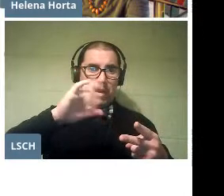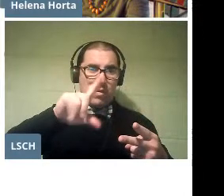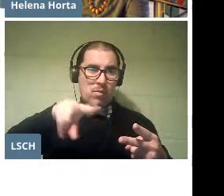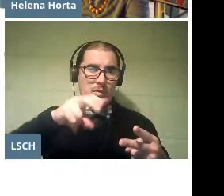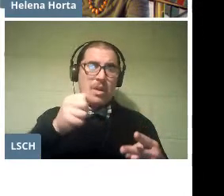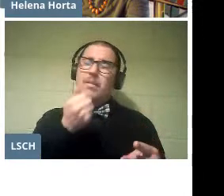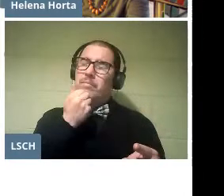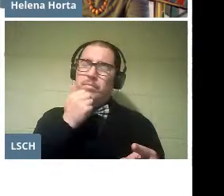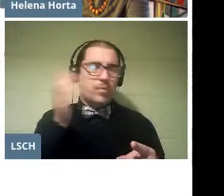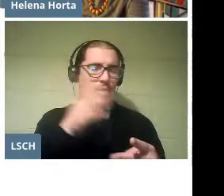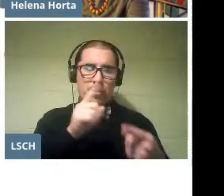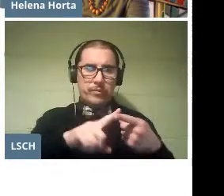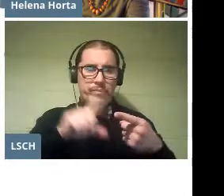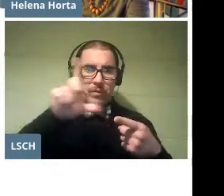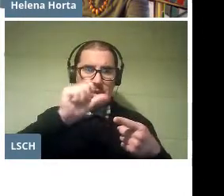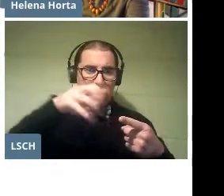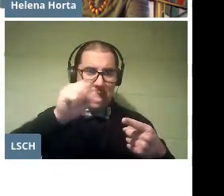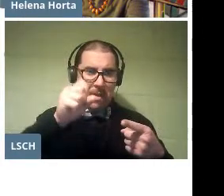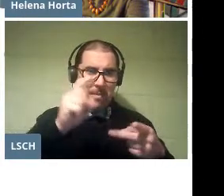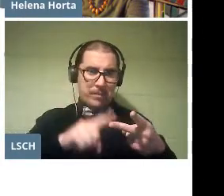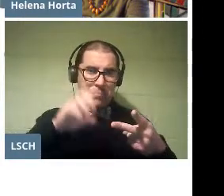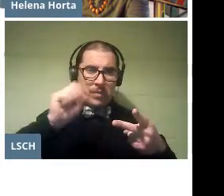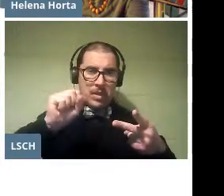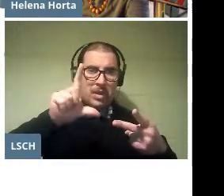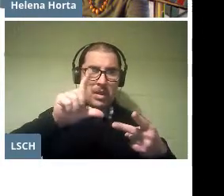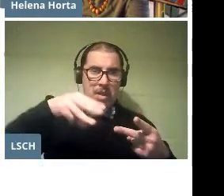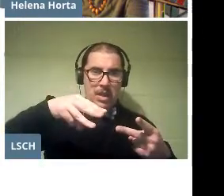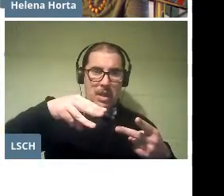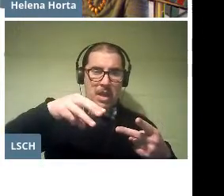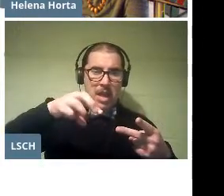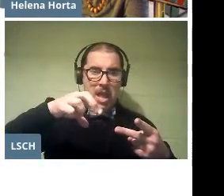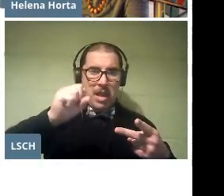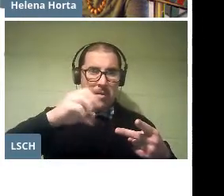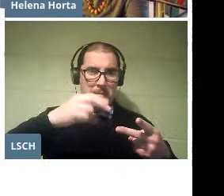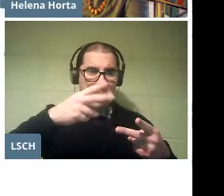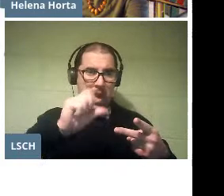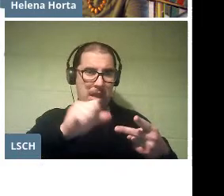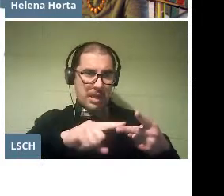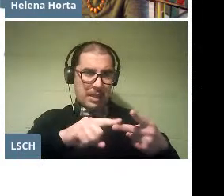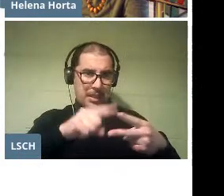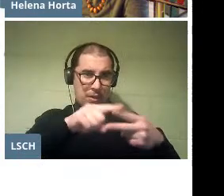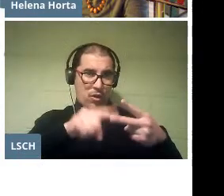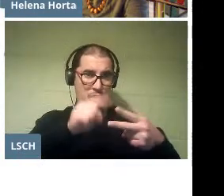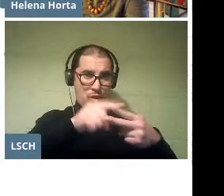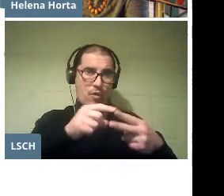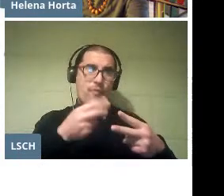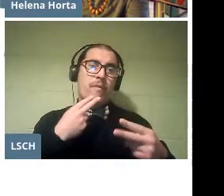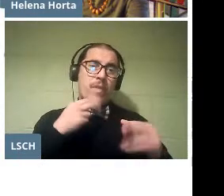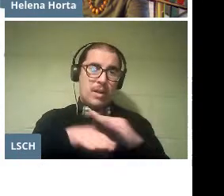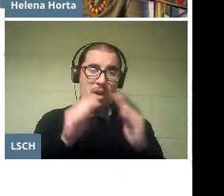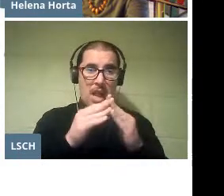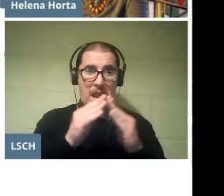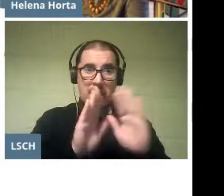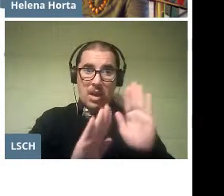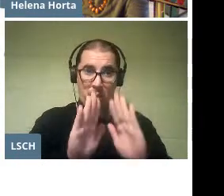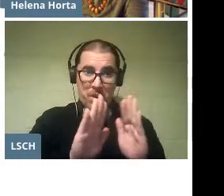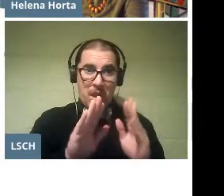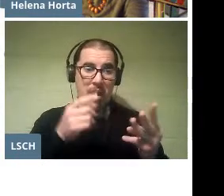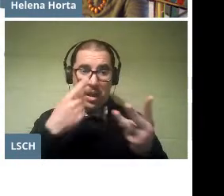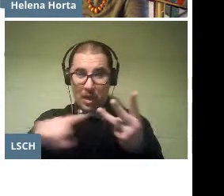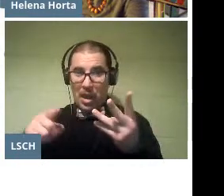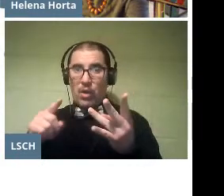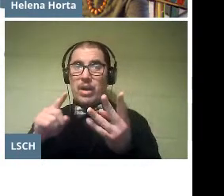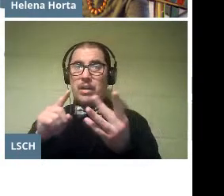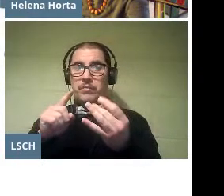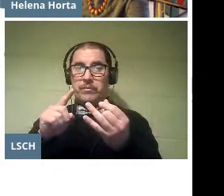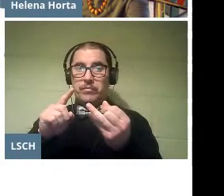y la alpaca, que son los dos camélidos domesticados. Por el contrario, vicuña